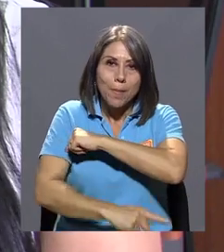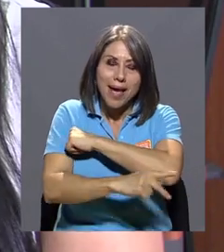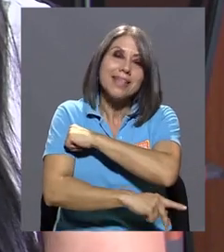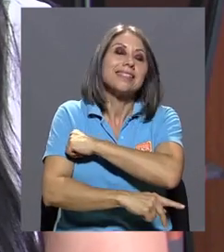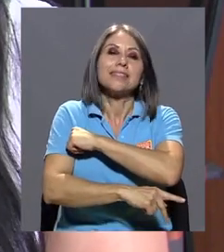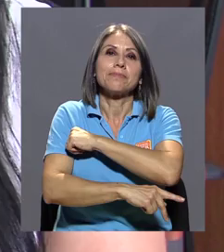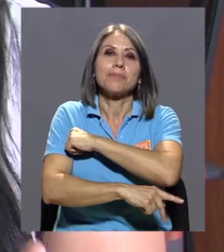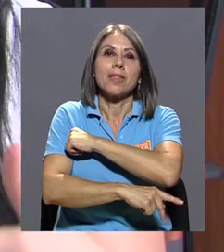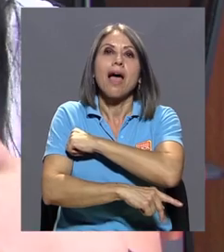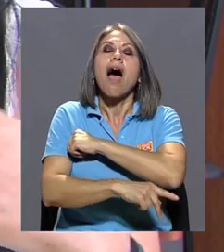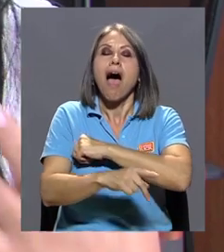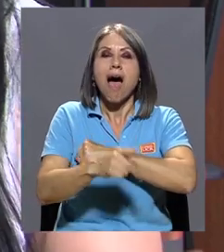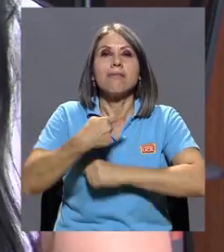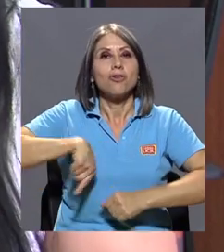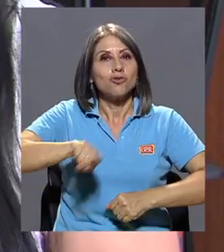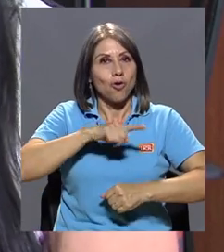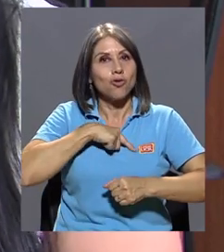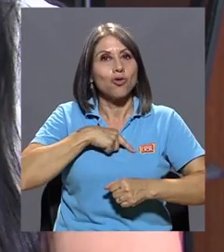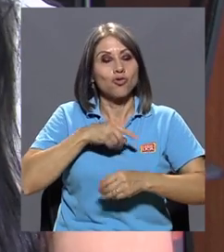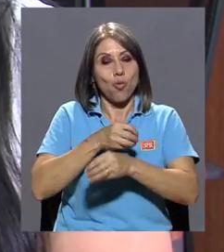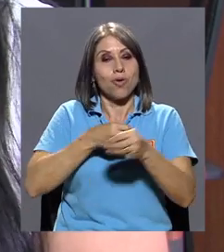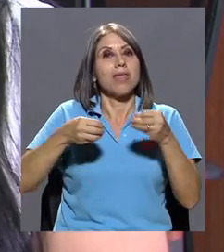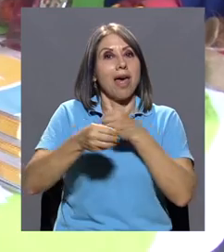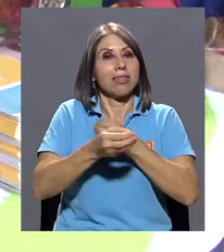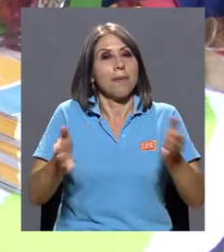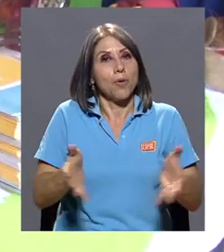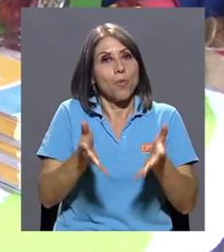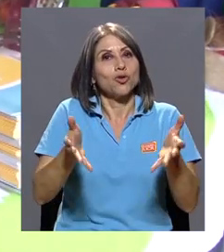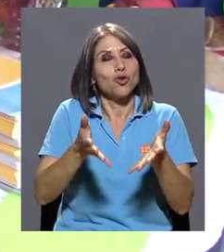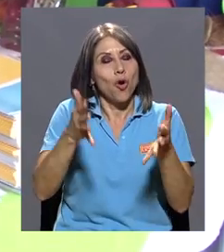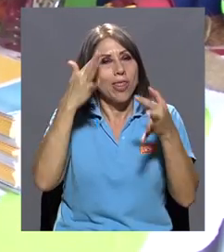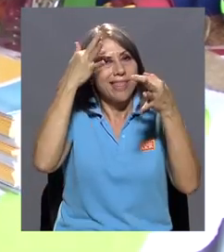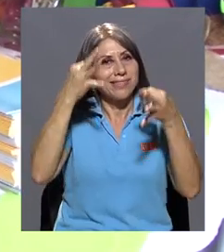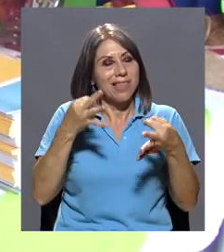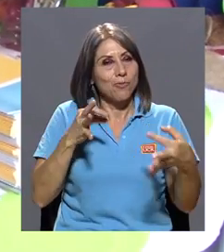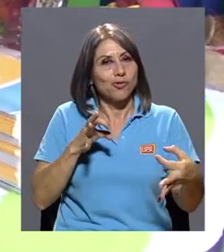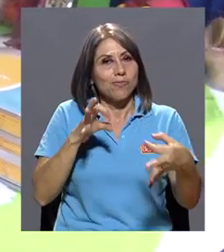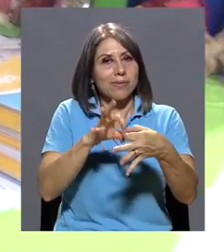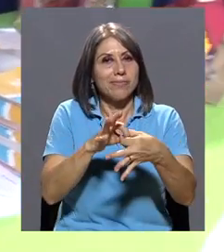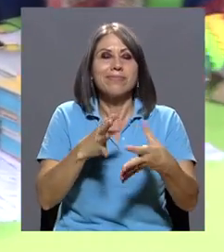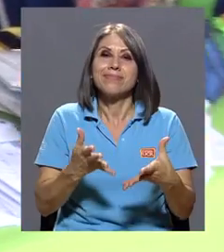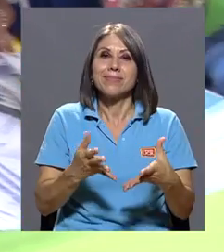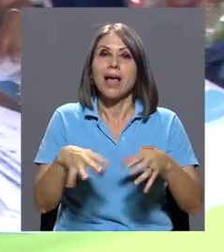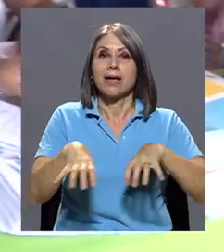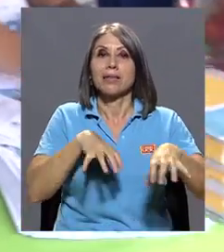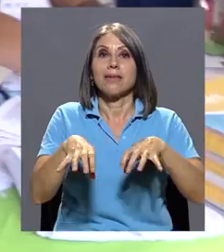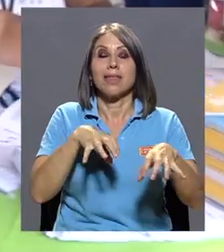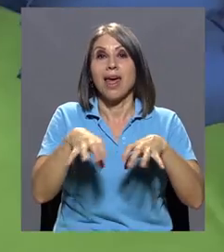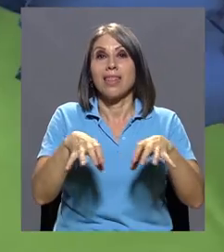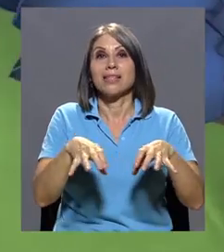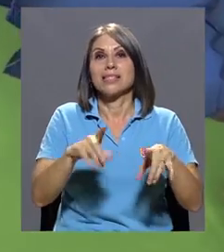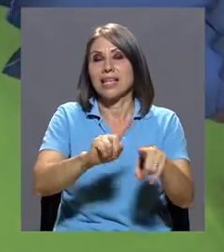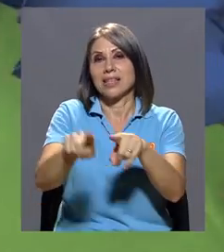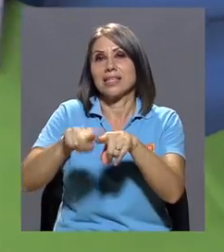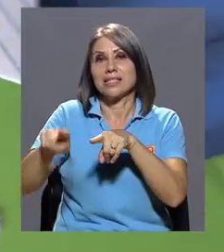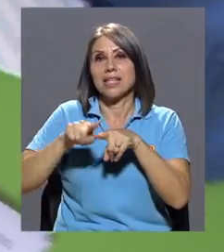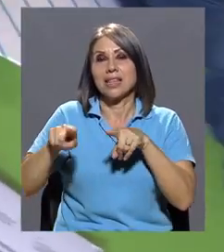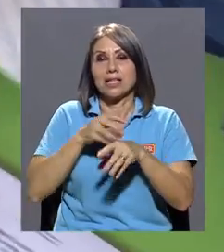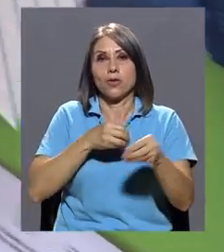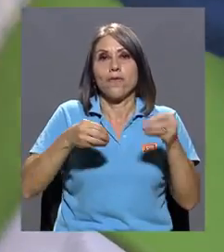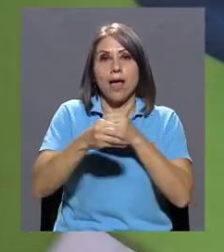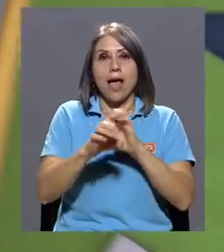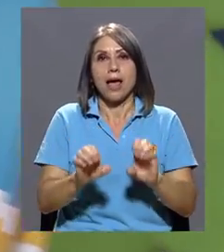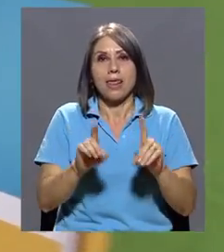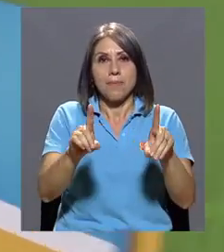del país, pues nos decidimos desde la unidad de promoción acogernos a esta semana. Las actividades se realizarán en las distintas